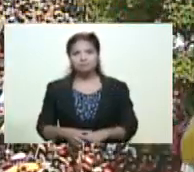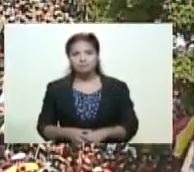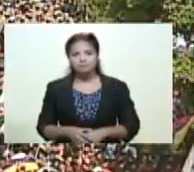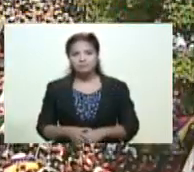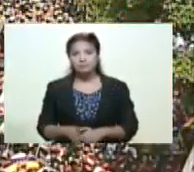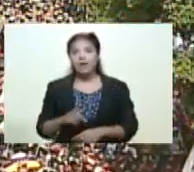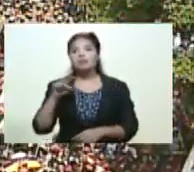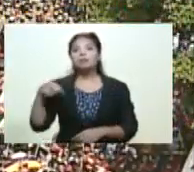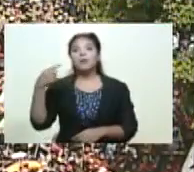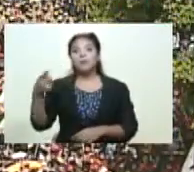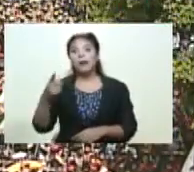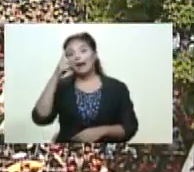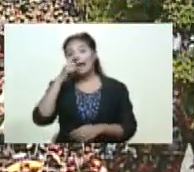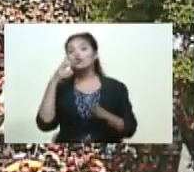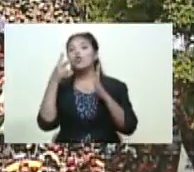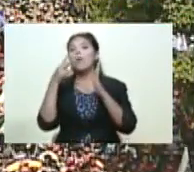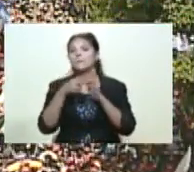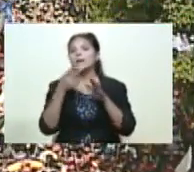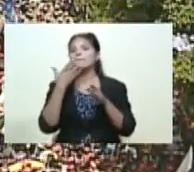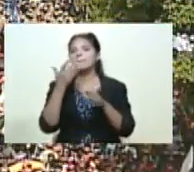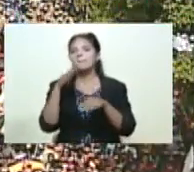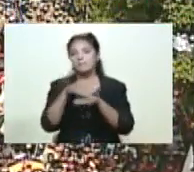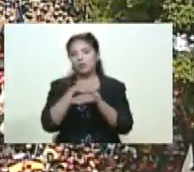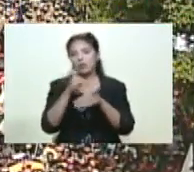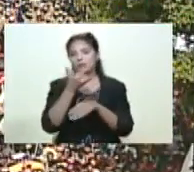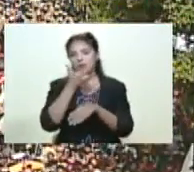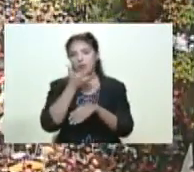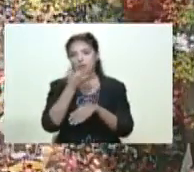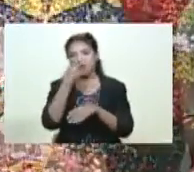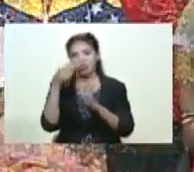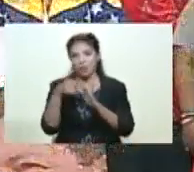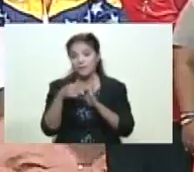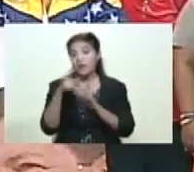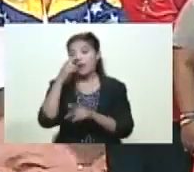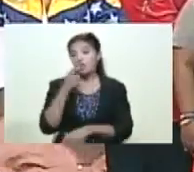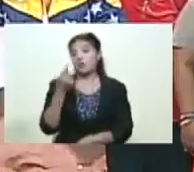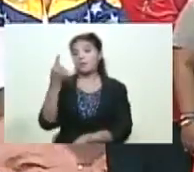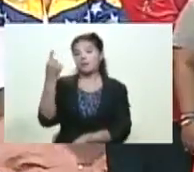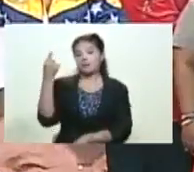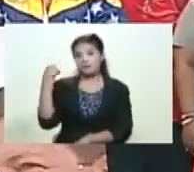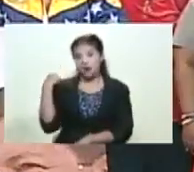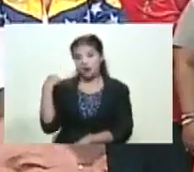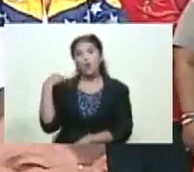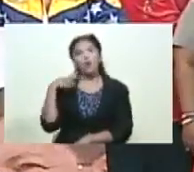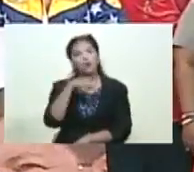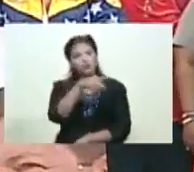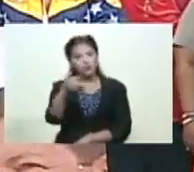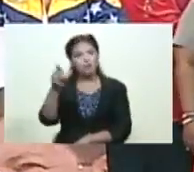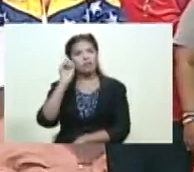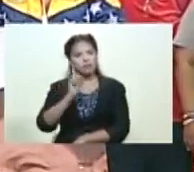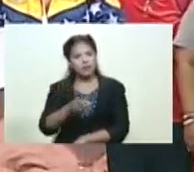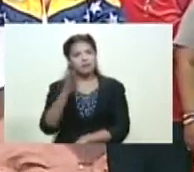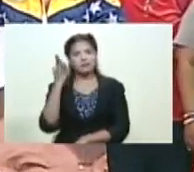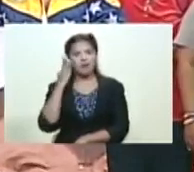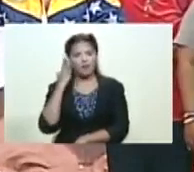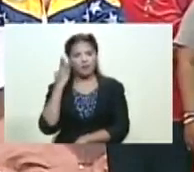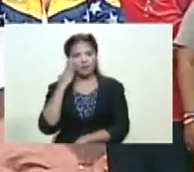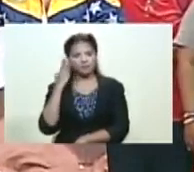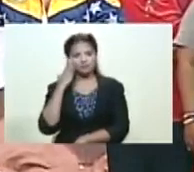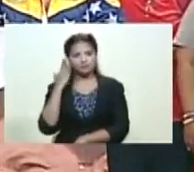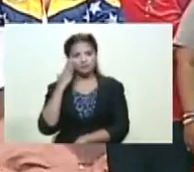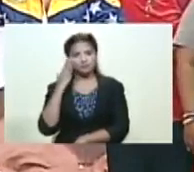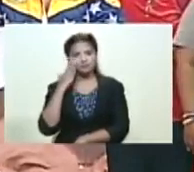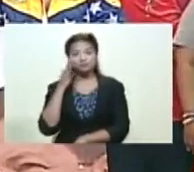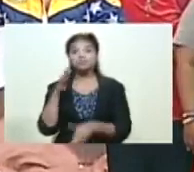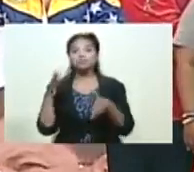En el año 2000, corrijo, y el año pasado, ustedes deben saber,